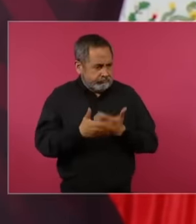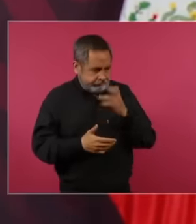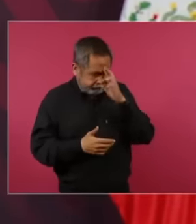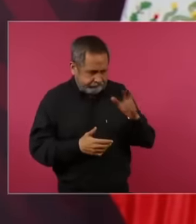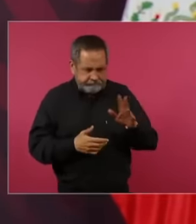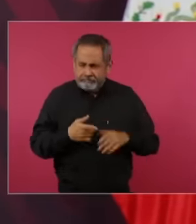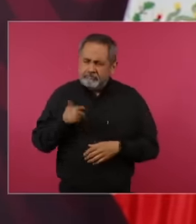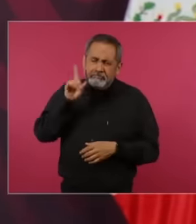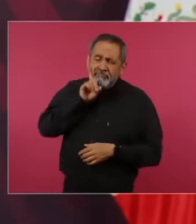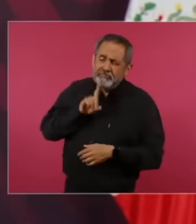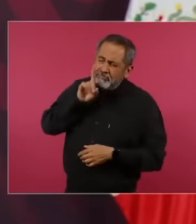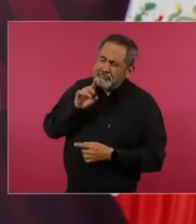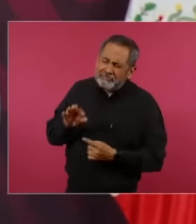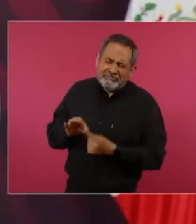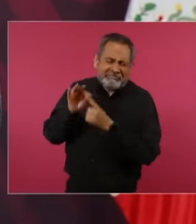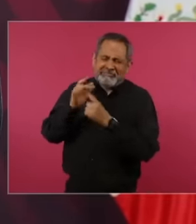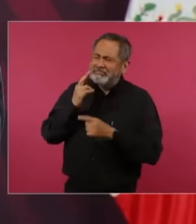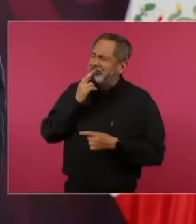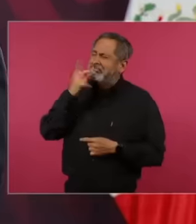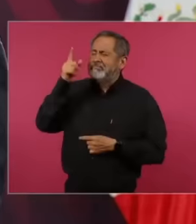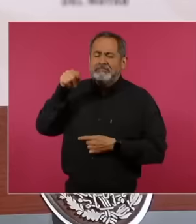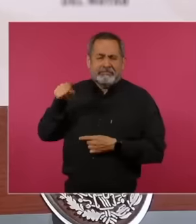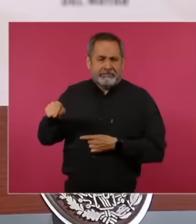respeto, son